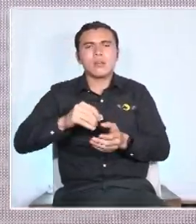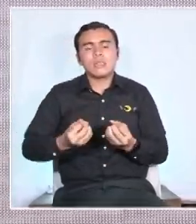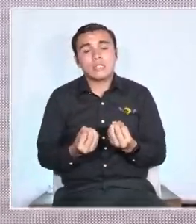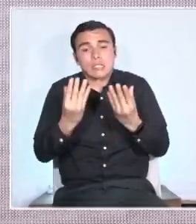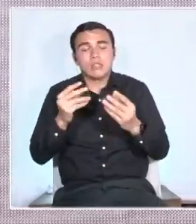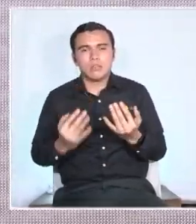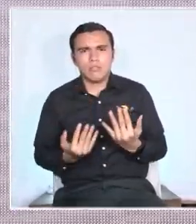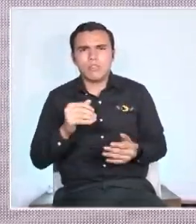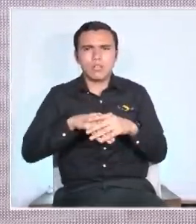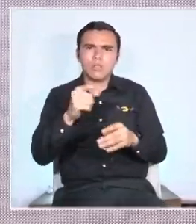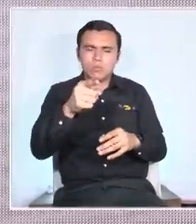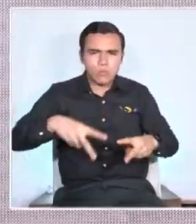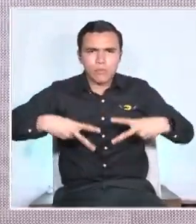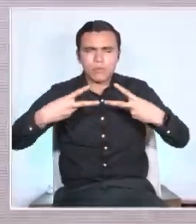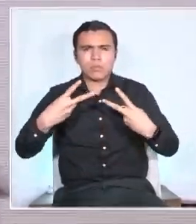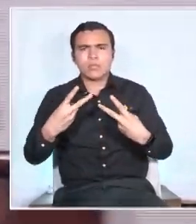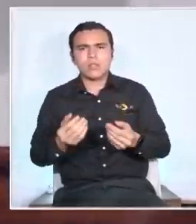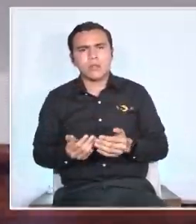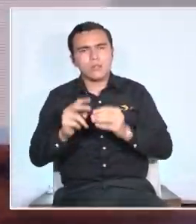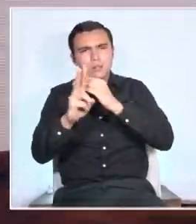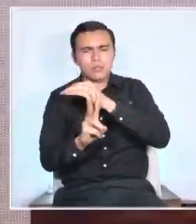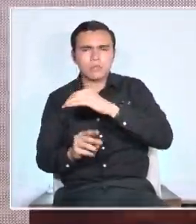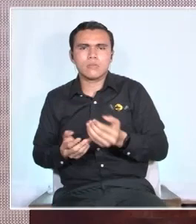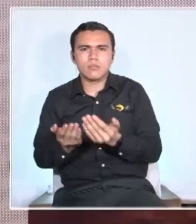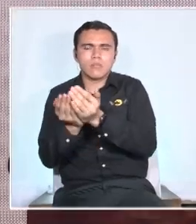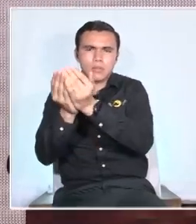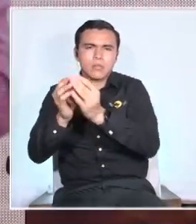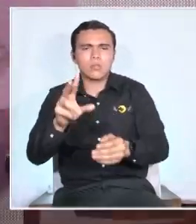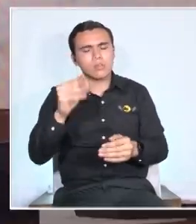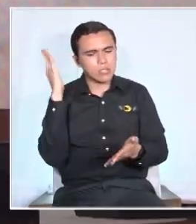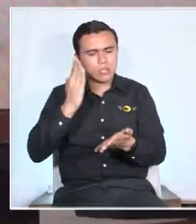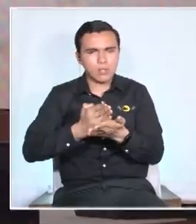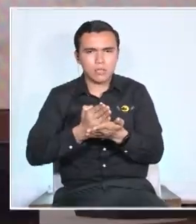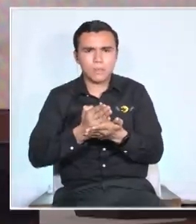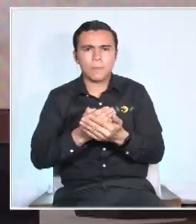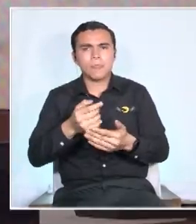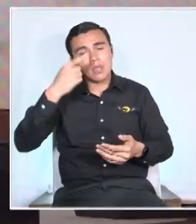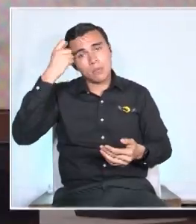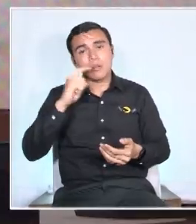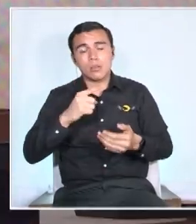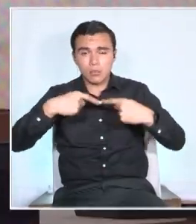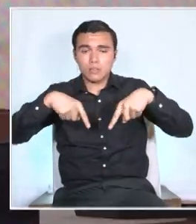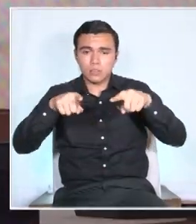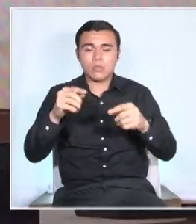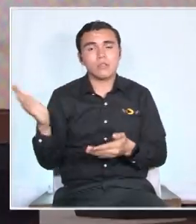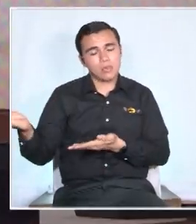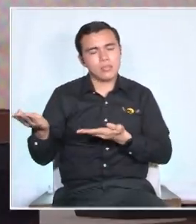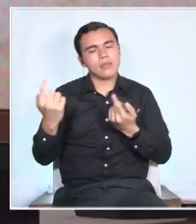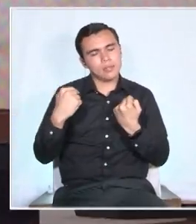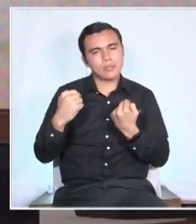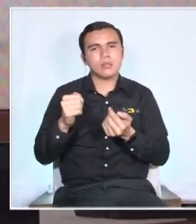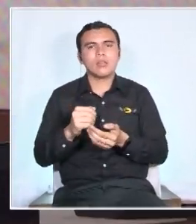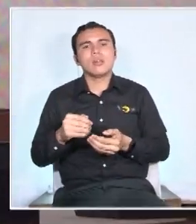el fuego en tu vida para que los naufragios de la vida no te detengan? Porque esos van a seguir viniendo. No